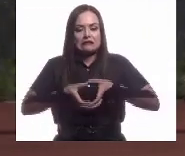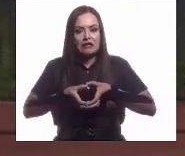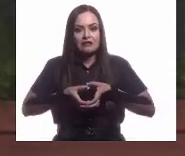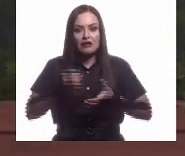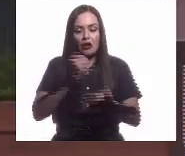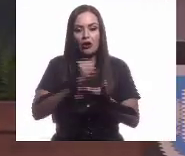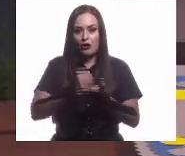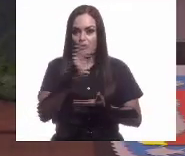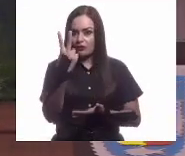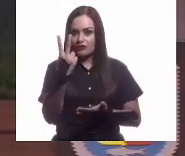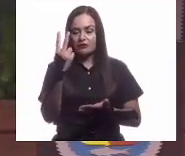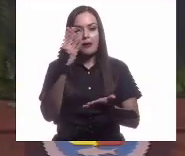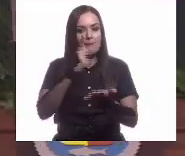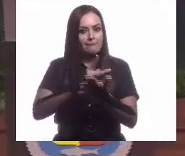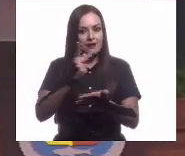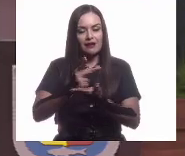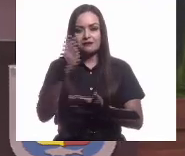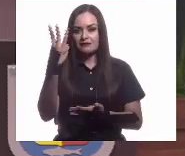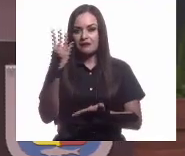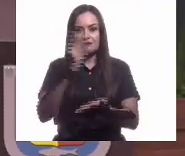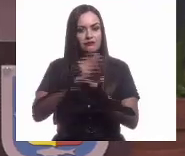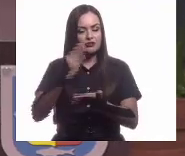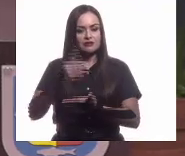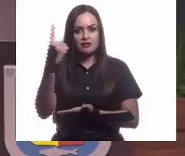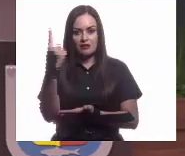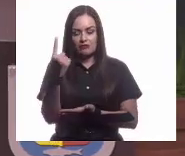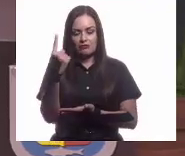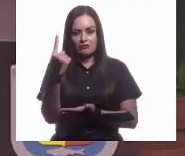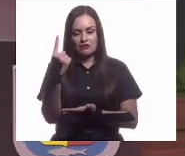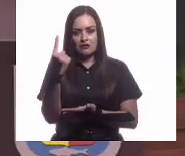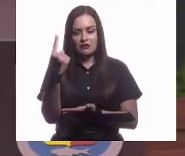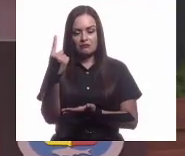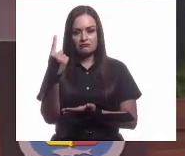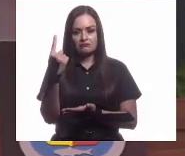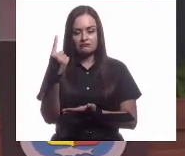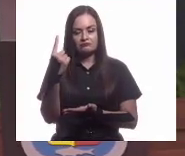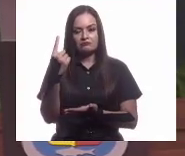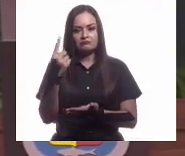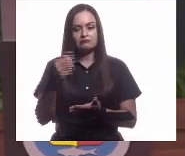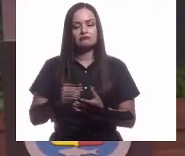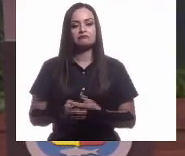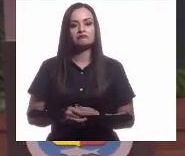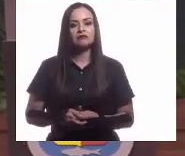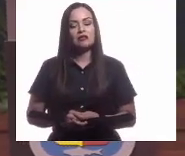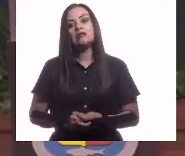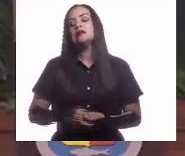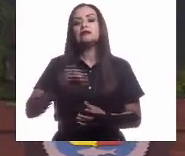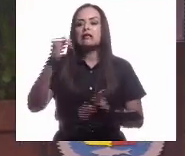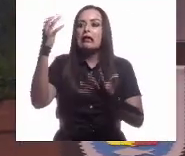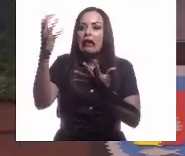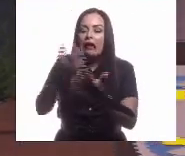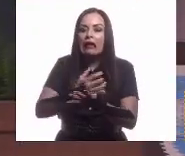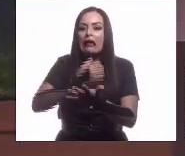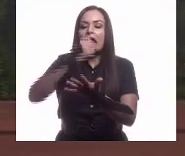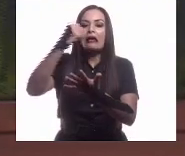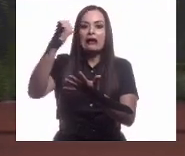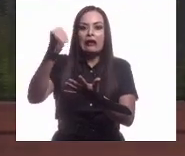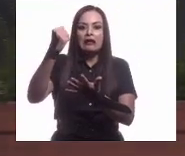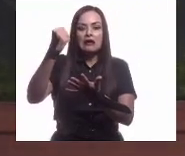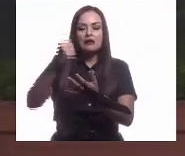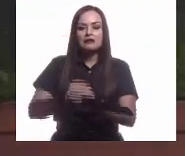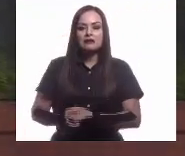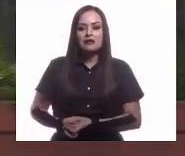de oro, 3 de plata, 1 de bronce y por si fuera poco, estableció un nuevo récord panamericano en